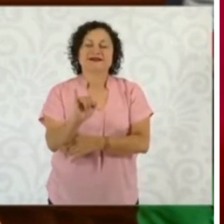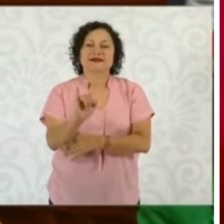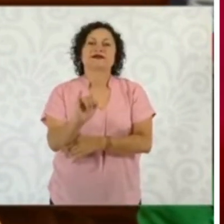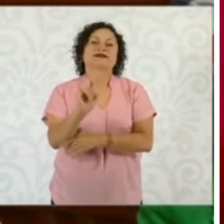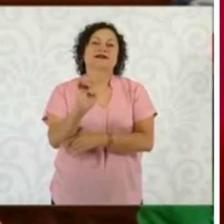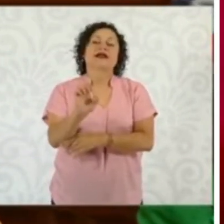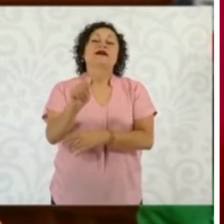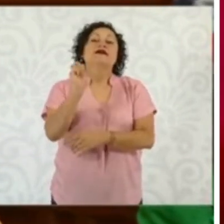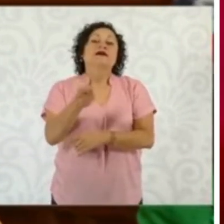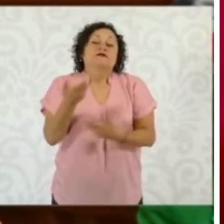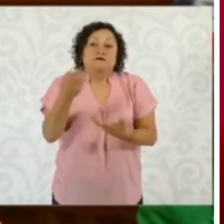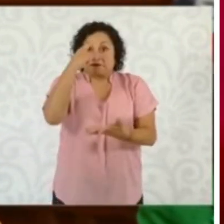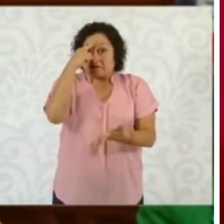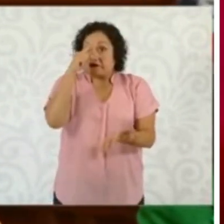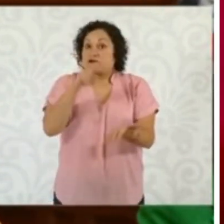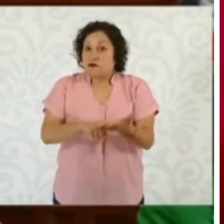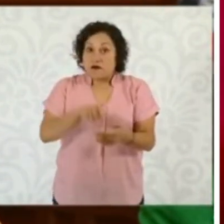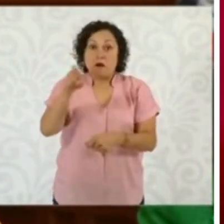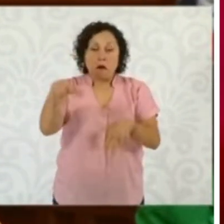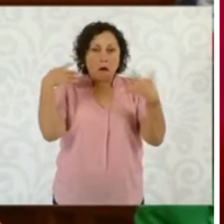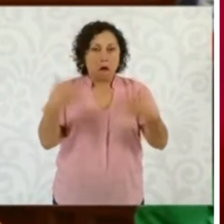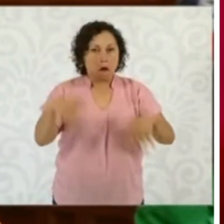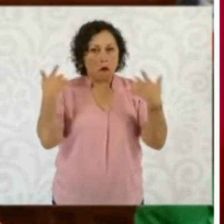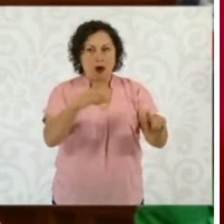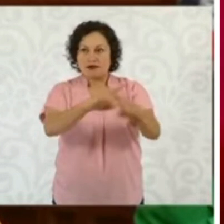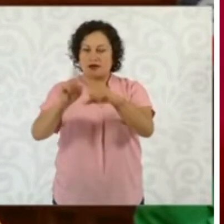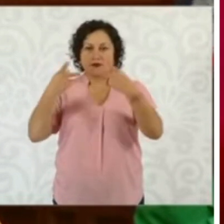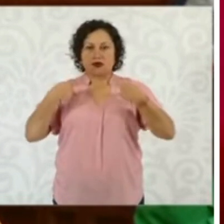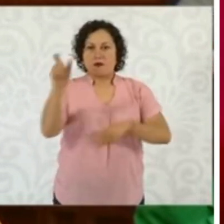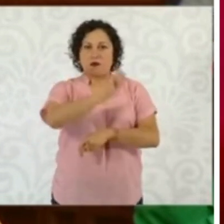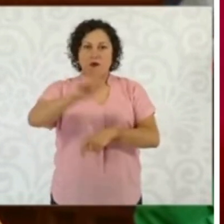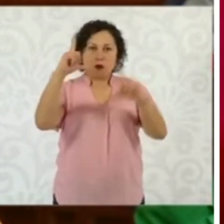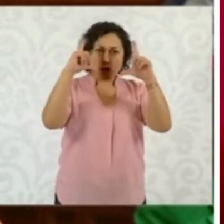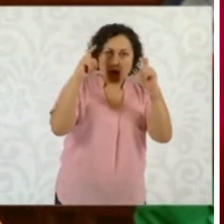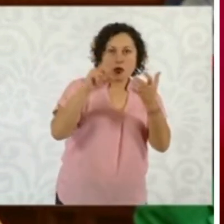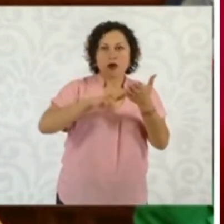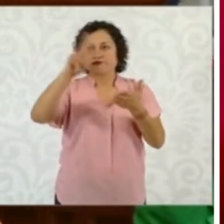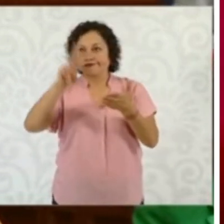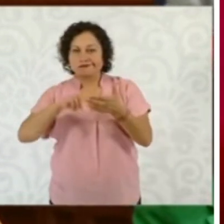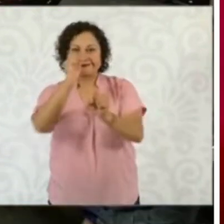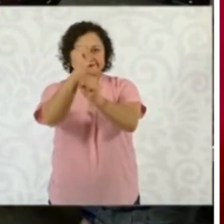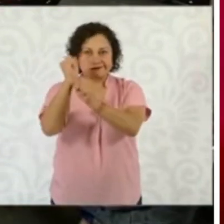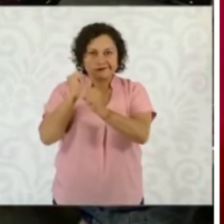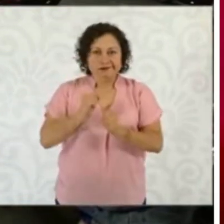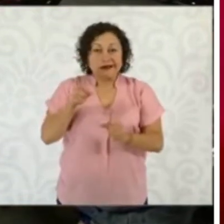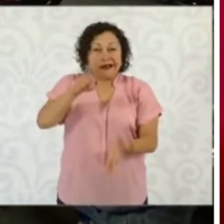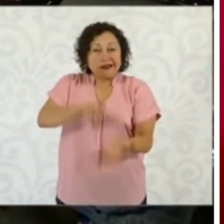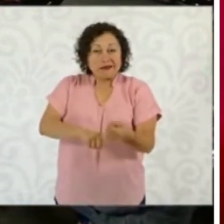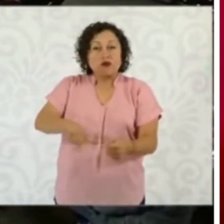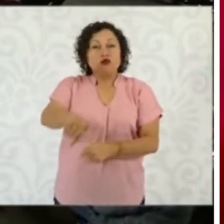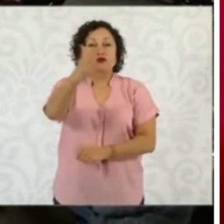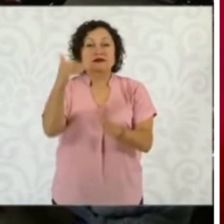reflejada por los artistas, pintores, escultores, fotógrafos. El fondo está constituido por más de 11.200